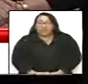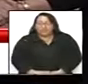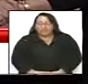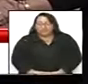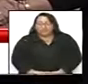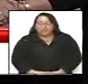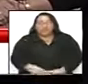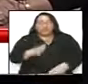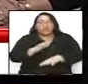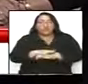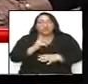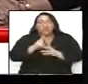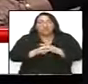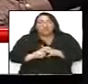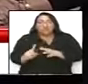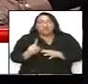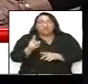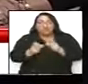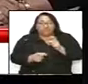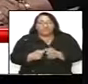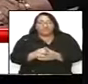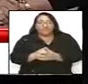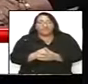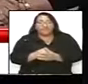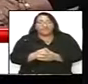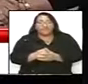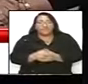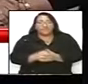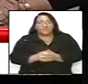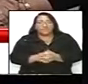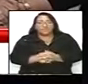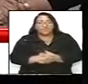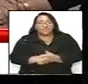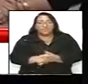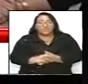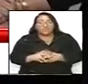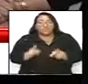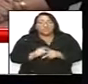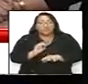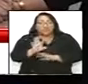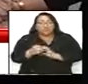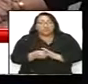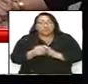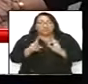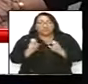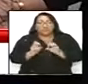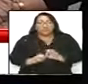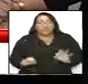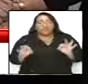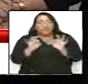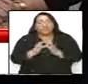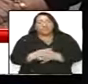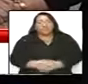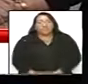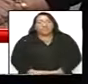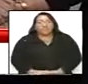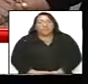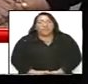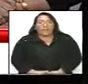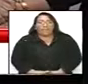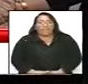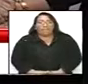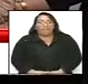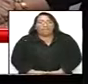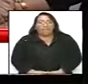se ha hablado del transfugismo, se ha incluido un tema importante que es el tema